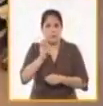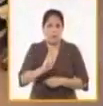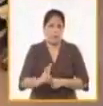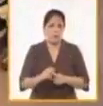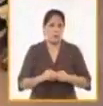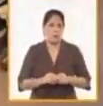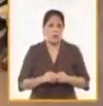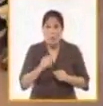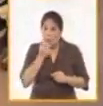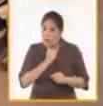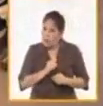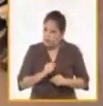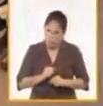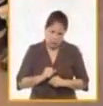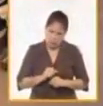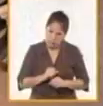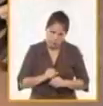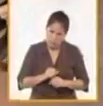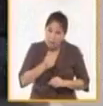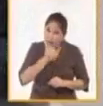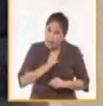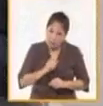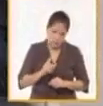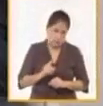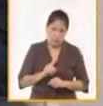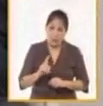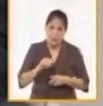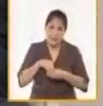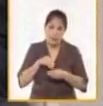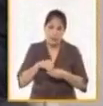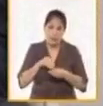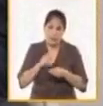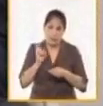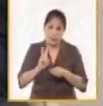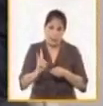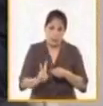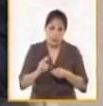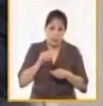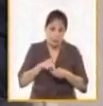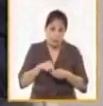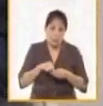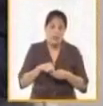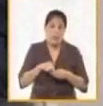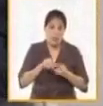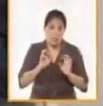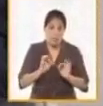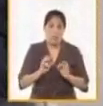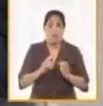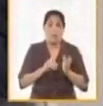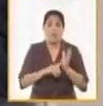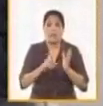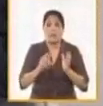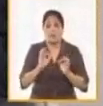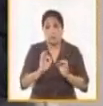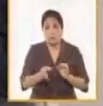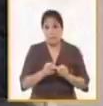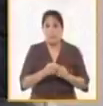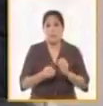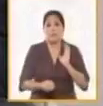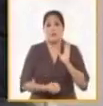sido fácil. No ha sido fácil. Internamente, dentro de la organización política del partido, se